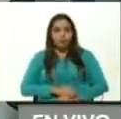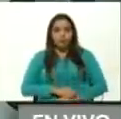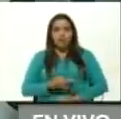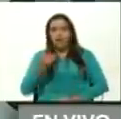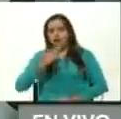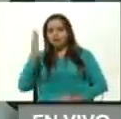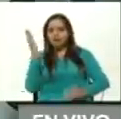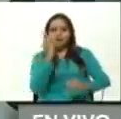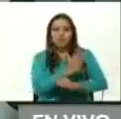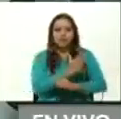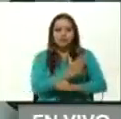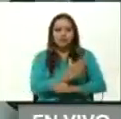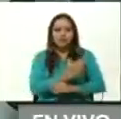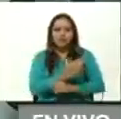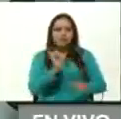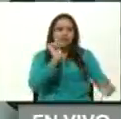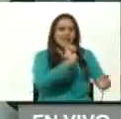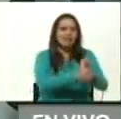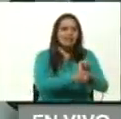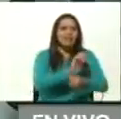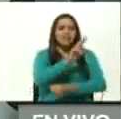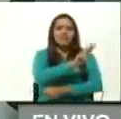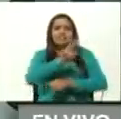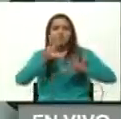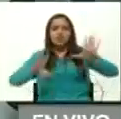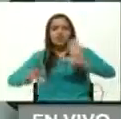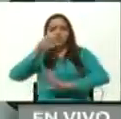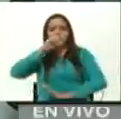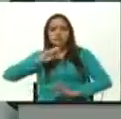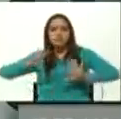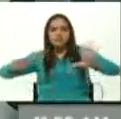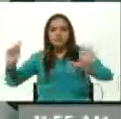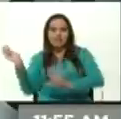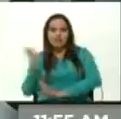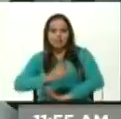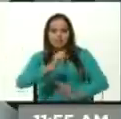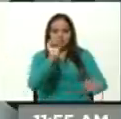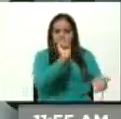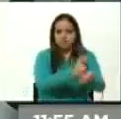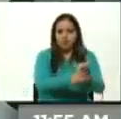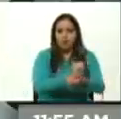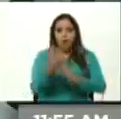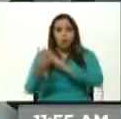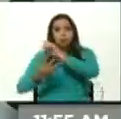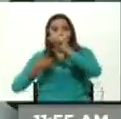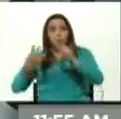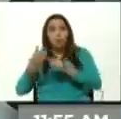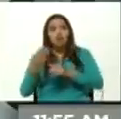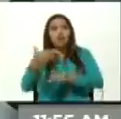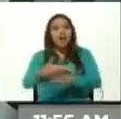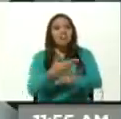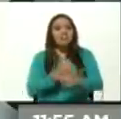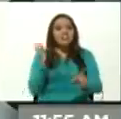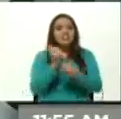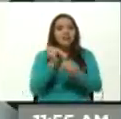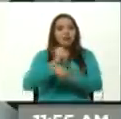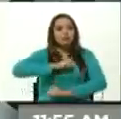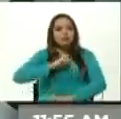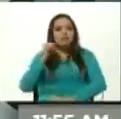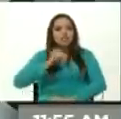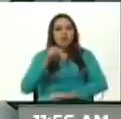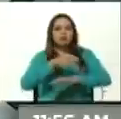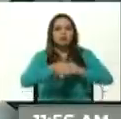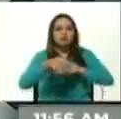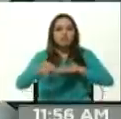fueron condenados a cumplir la pena de 28 años y 7 meses de prisión cuatro exfuncionarios de la Policía Municipal